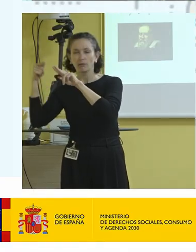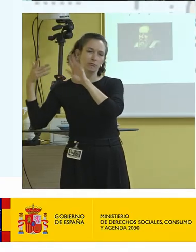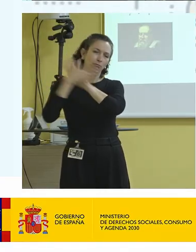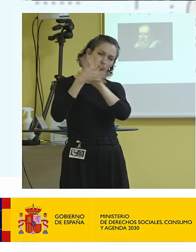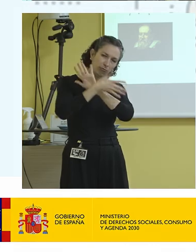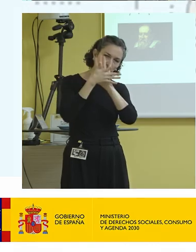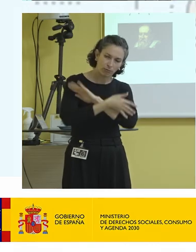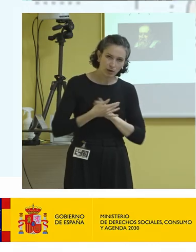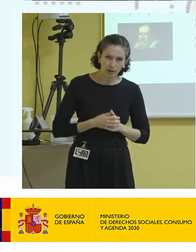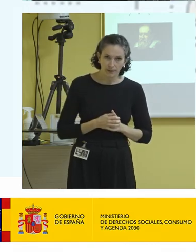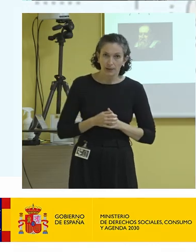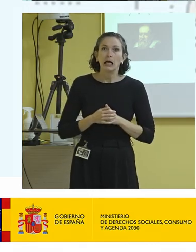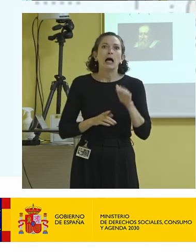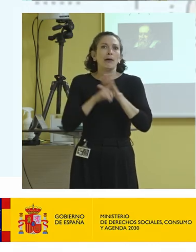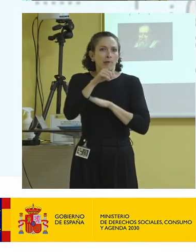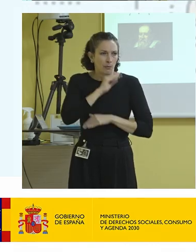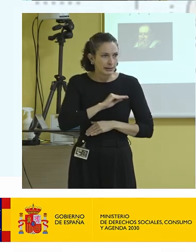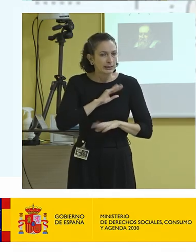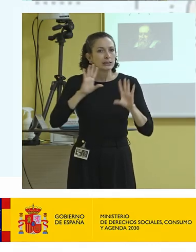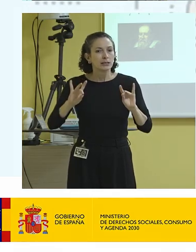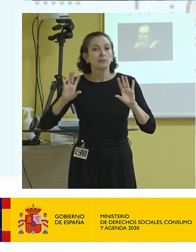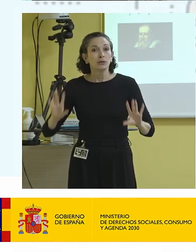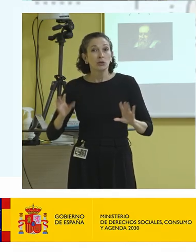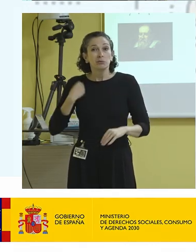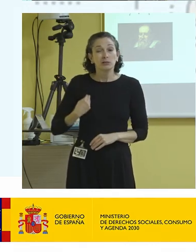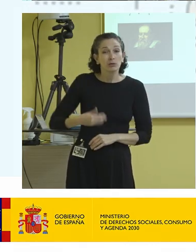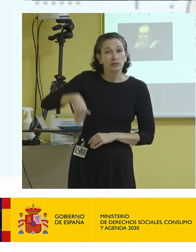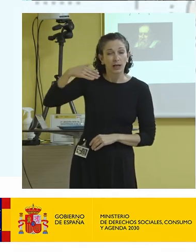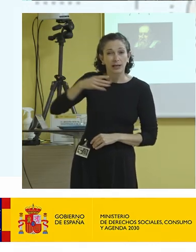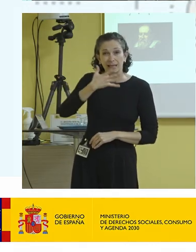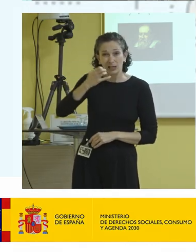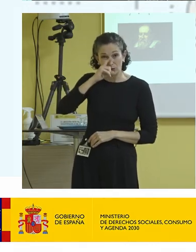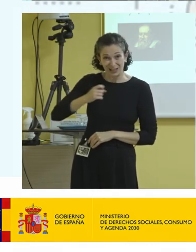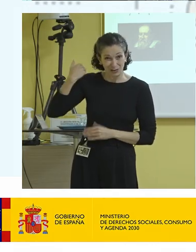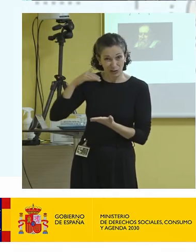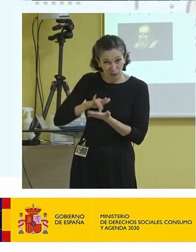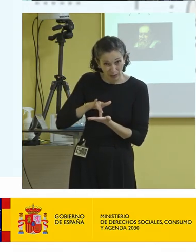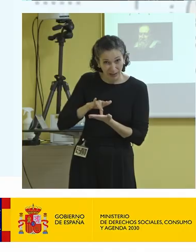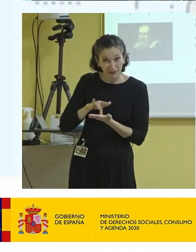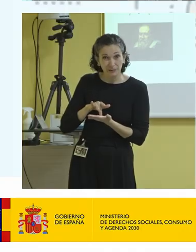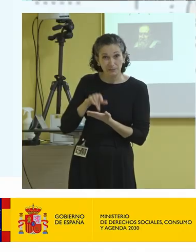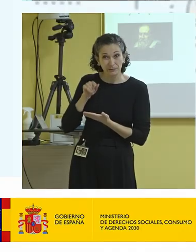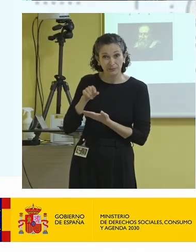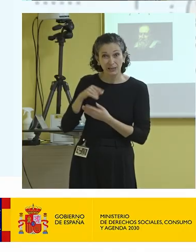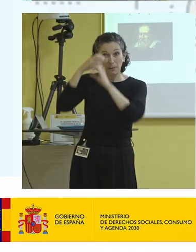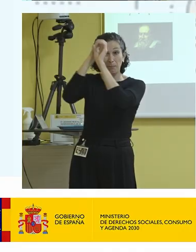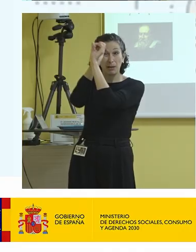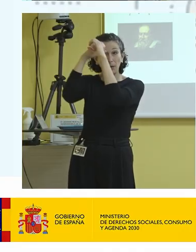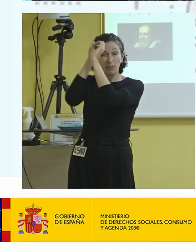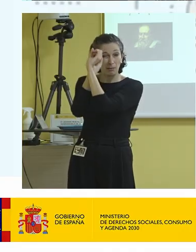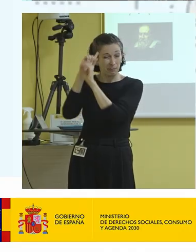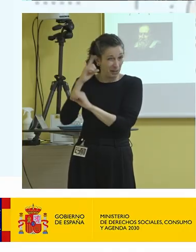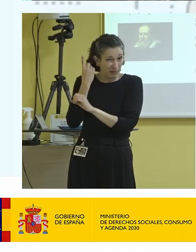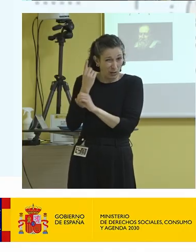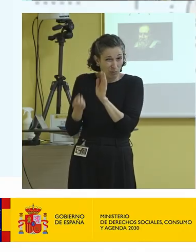que hemos avanzado bastante y un poco es lo que pasa con lo que ocurrió hace ya 500 años cuando se hizo el primer telescopio y se consiguió ver el